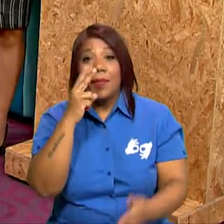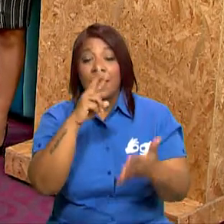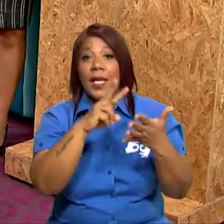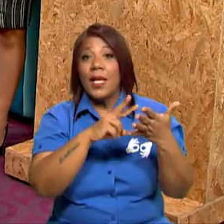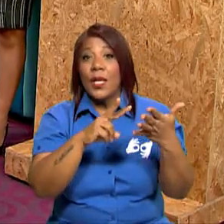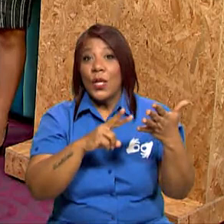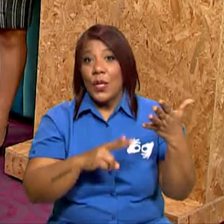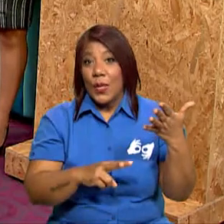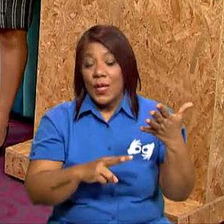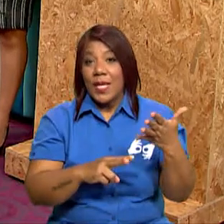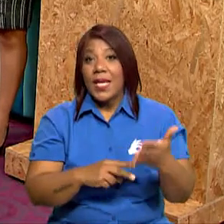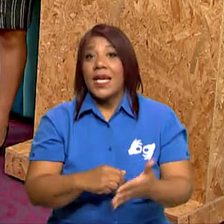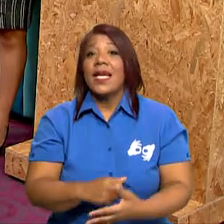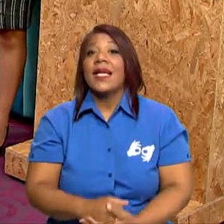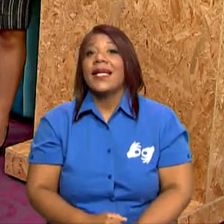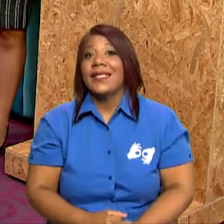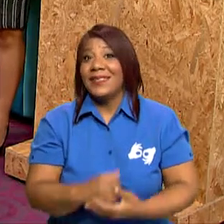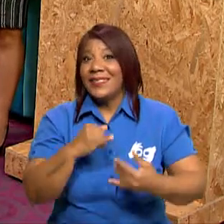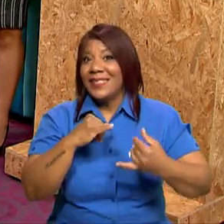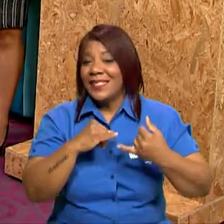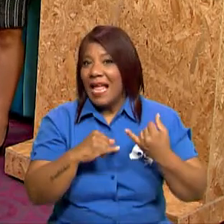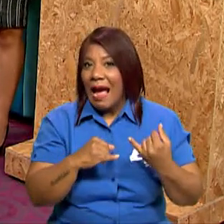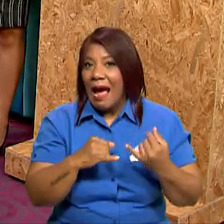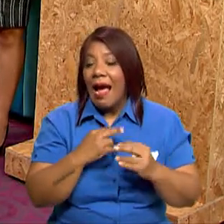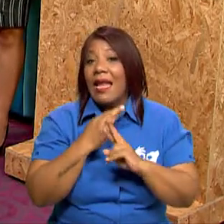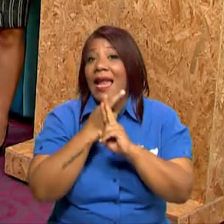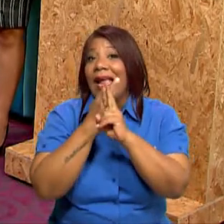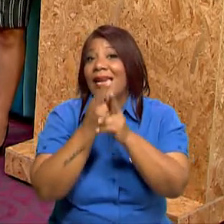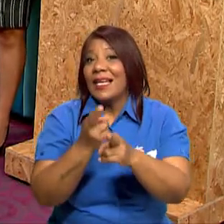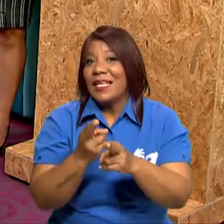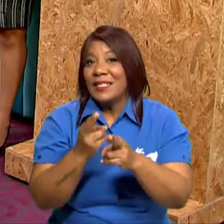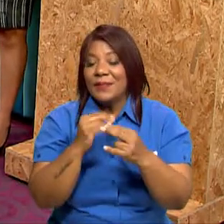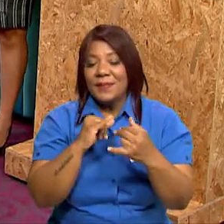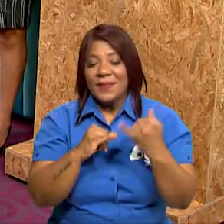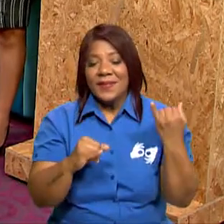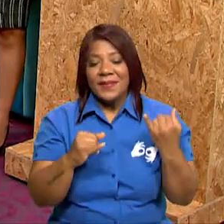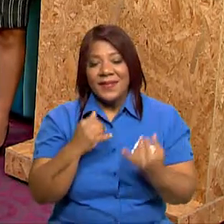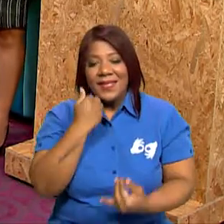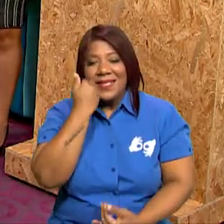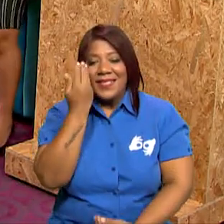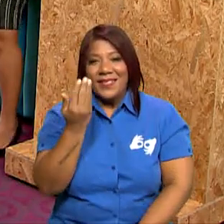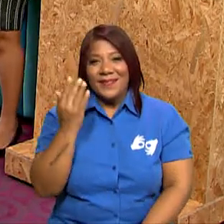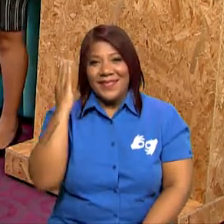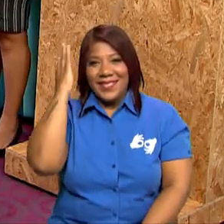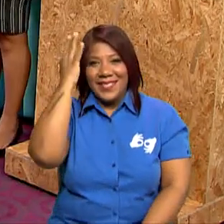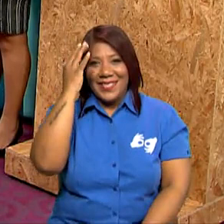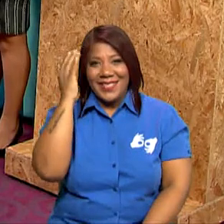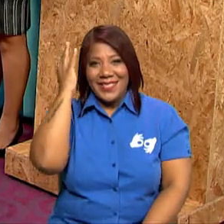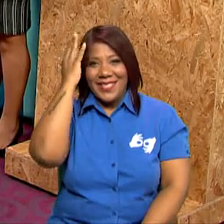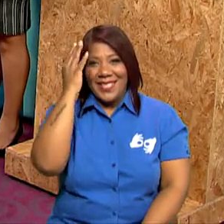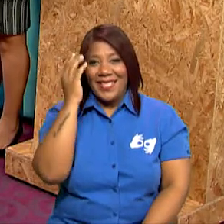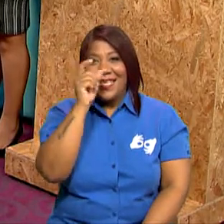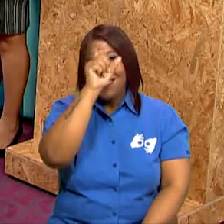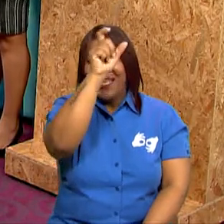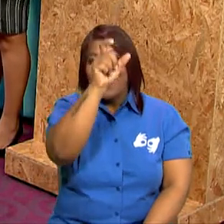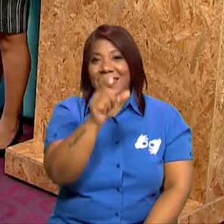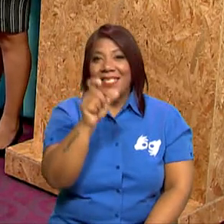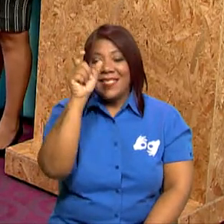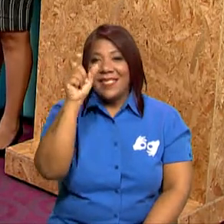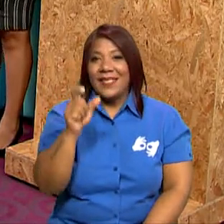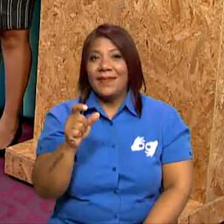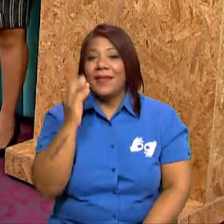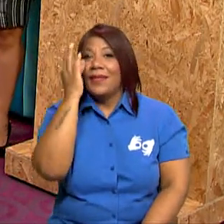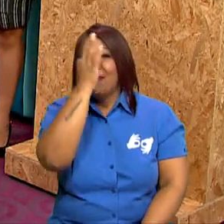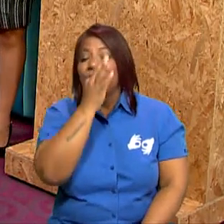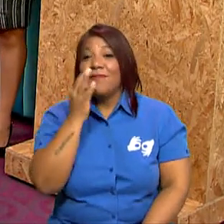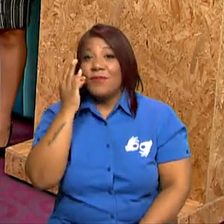resultados finales, ¿verdad? Así es. Entonces es muy fácil analizar la información cuando la tenemos con gráficas. Bueno, maestra, gracias por